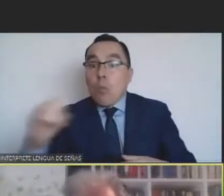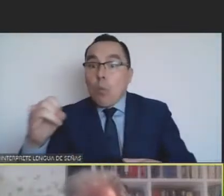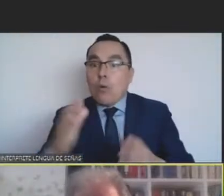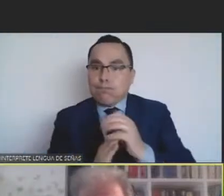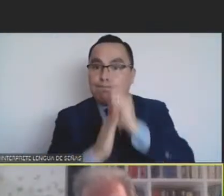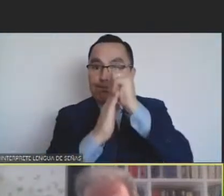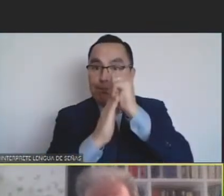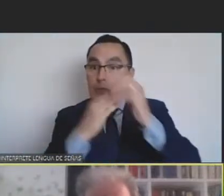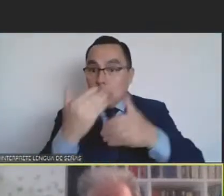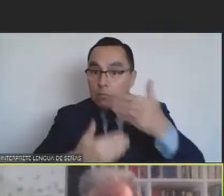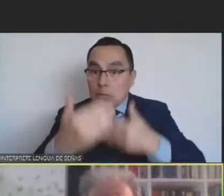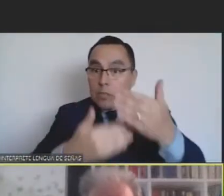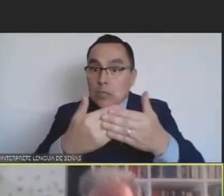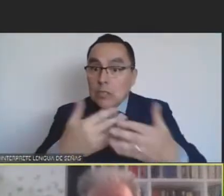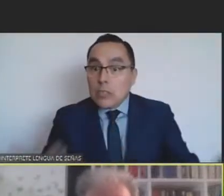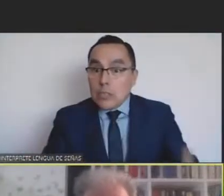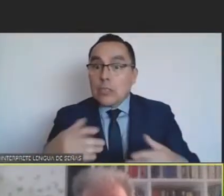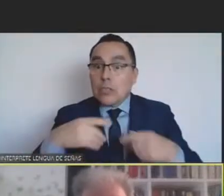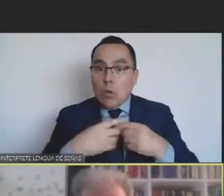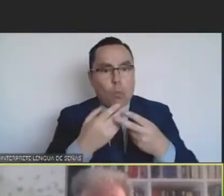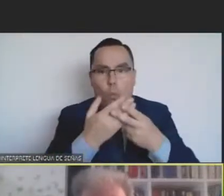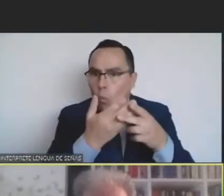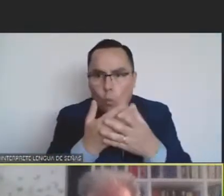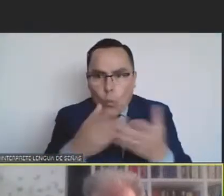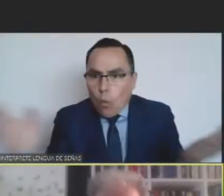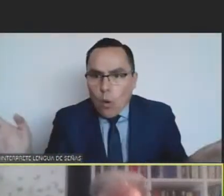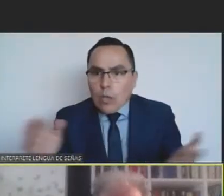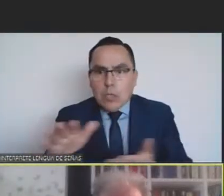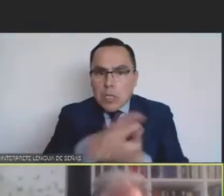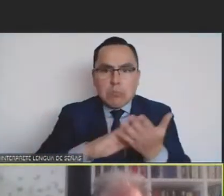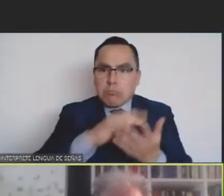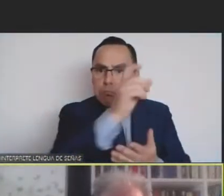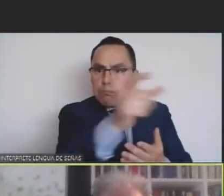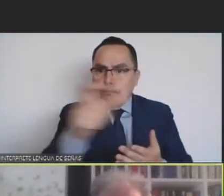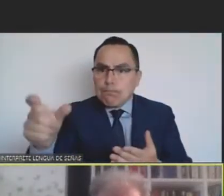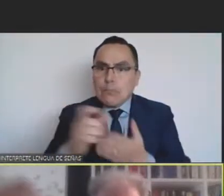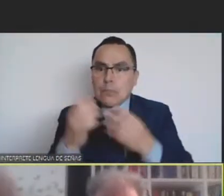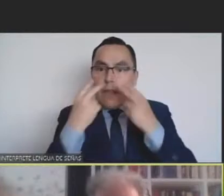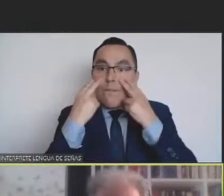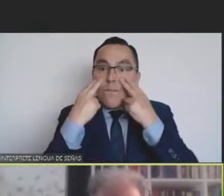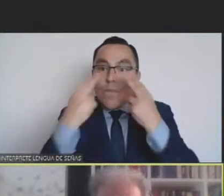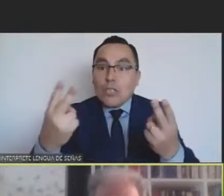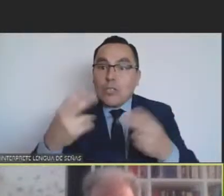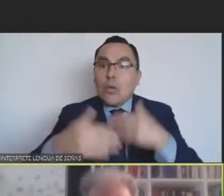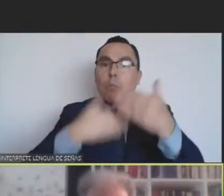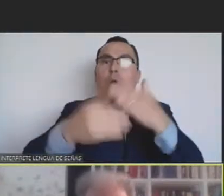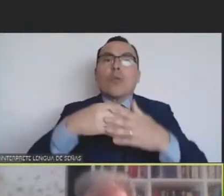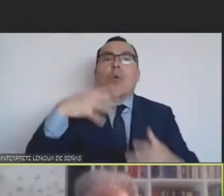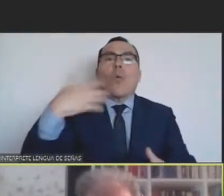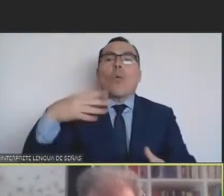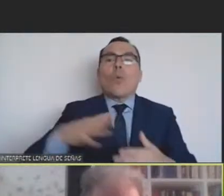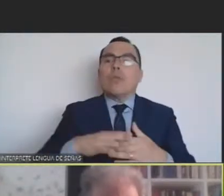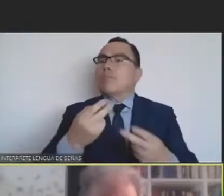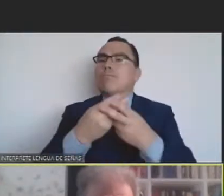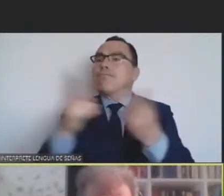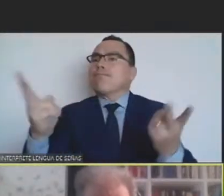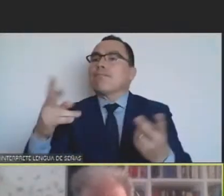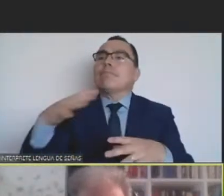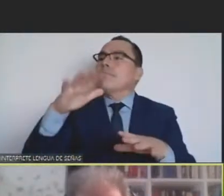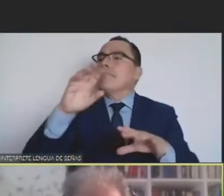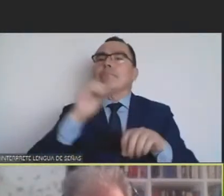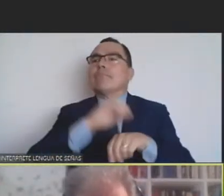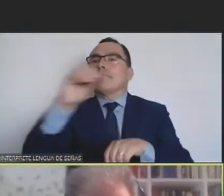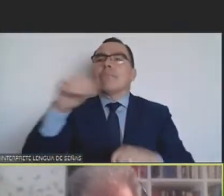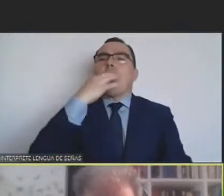porque si uno define liderazgos interesantes después de crisis, suelen ser aquellas personas que además de tener una visión, logran decir cosas impopulares para su sector y, por lo tanto,